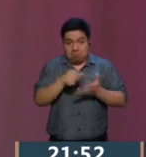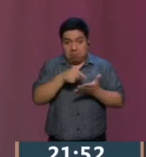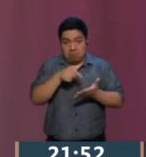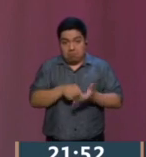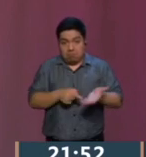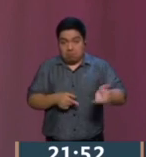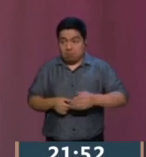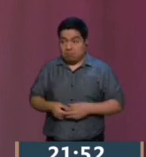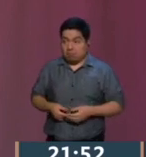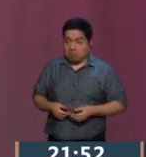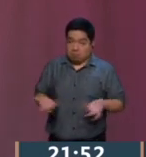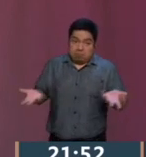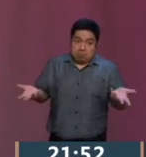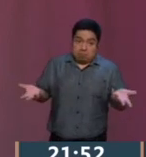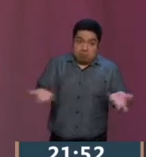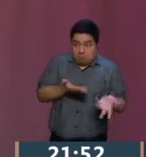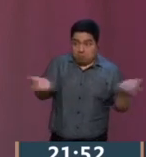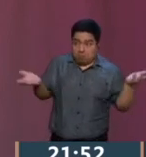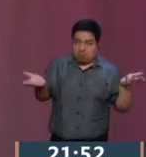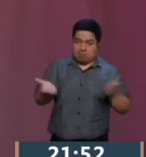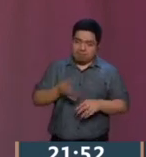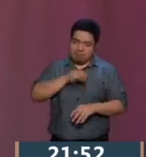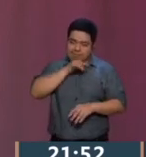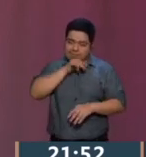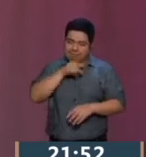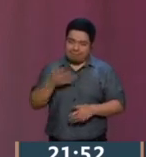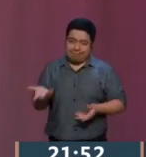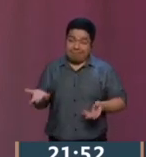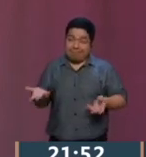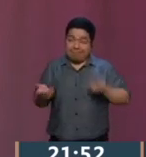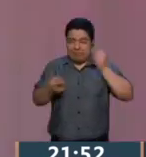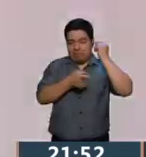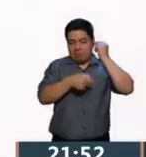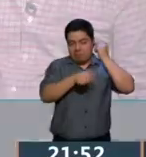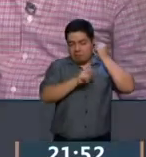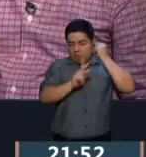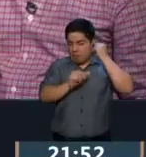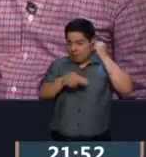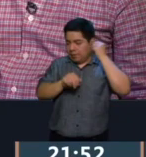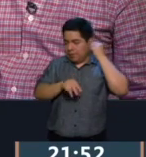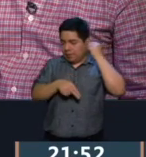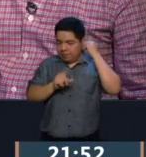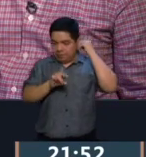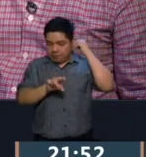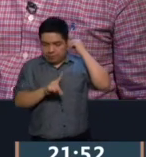lugar en transparencia. O sea, eso me preocupa, ¿no? Por parte de ustedes.